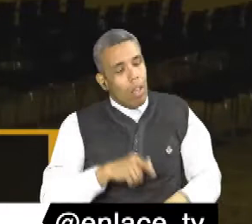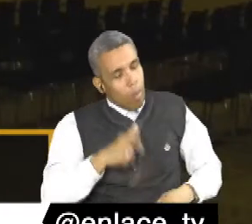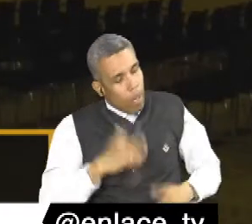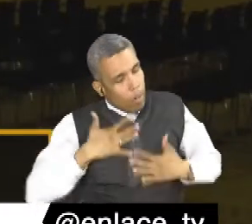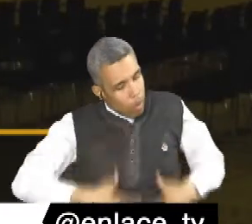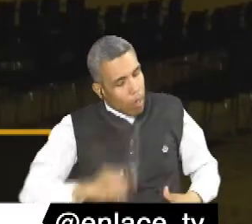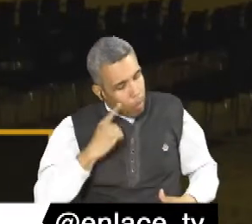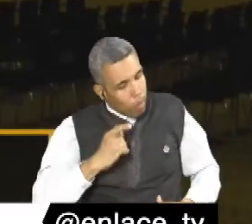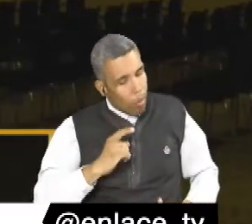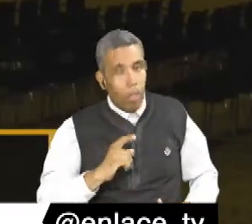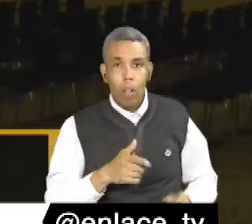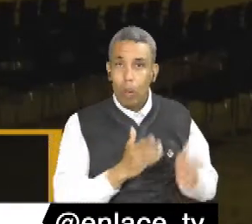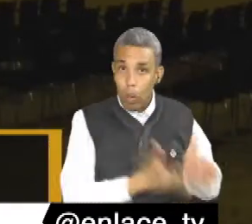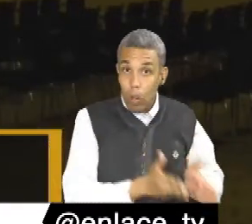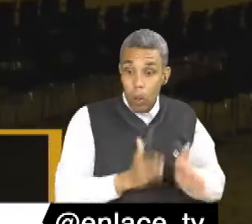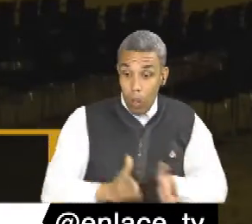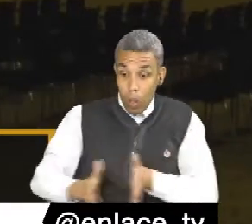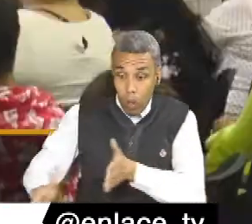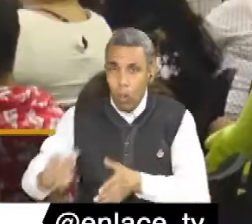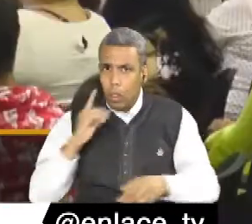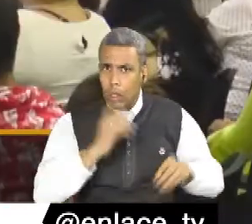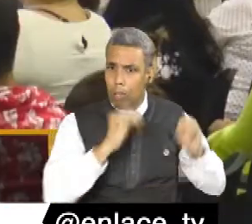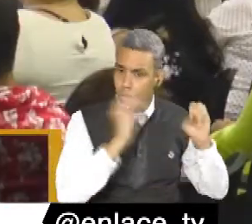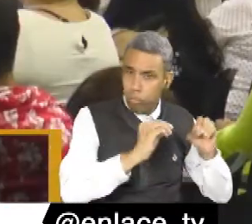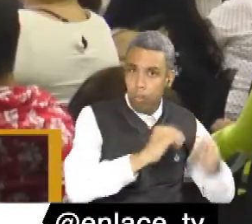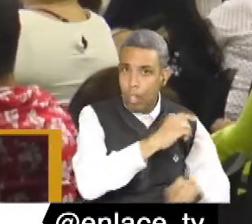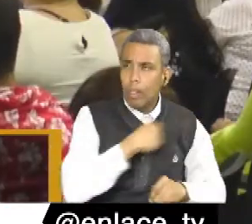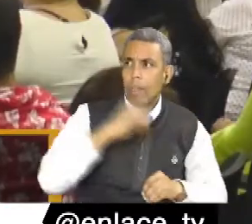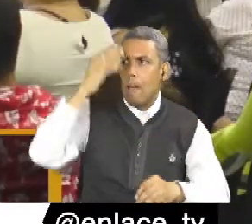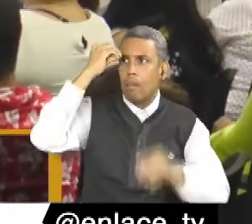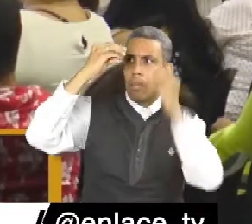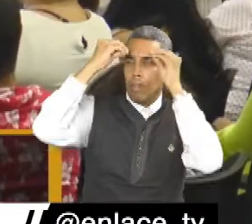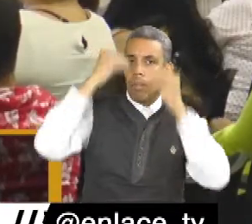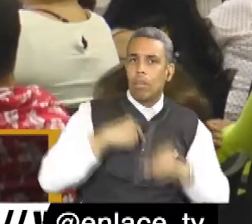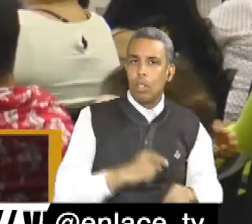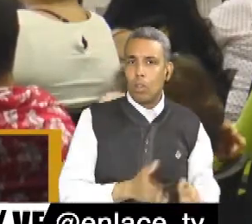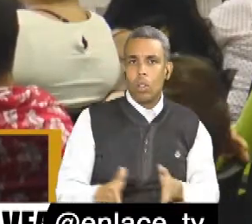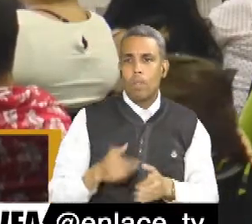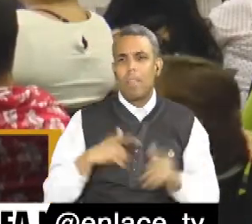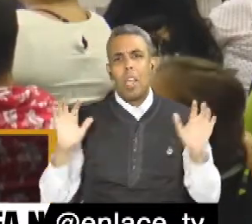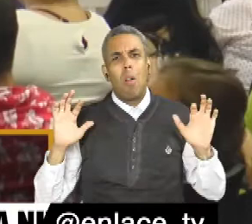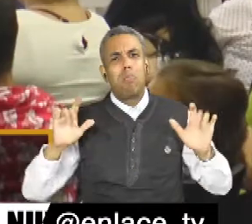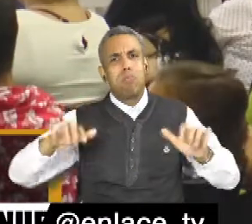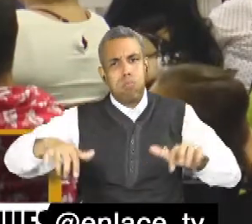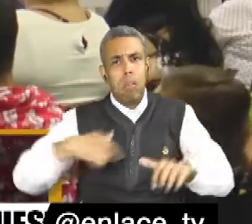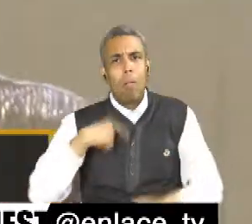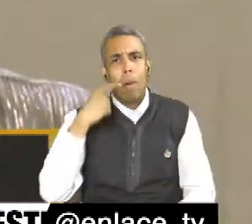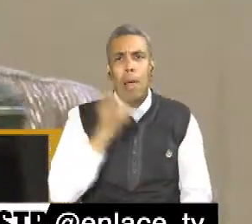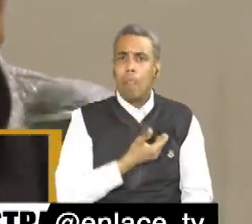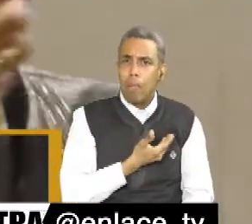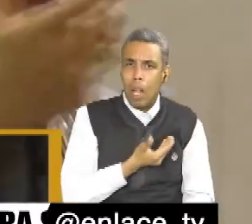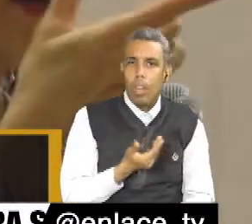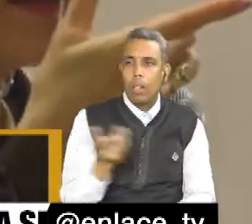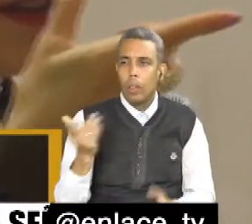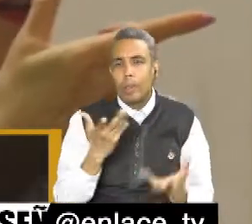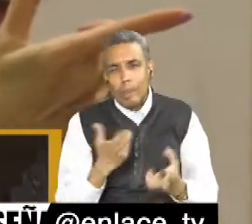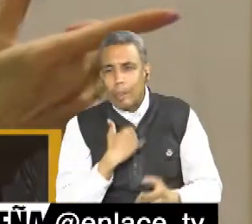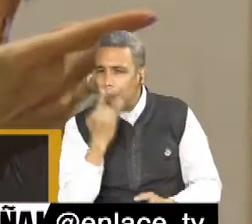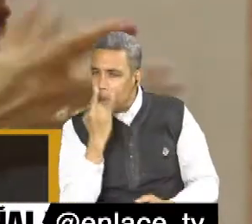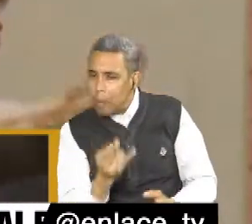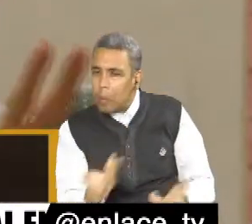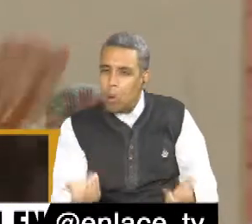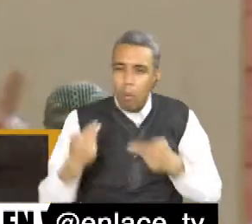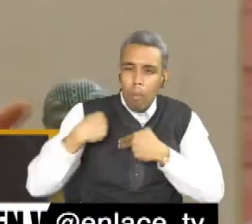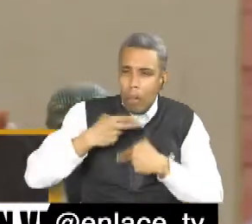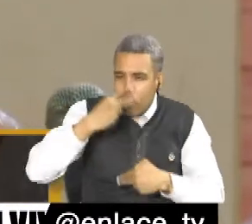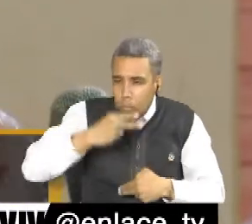quien se quiera organizar, pero la organización va a ser clave. La charla contó con amplia asistencia, especialmente de padres de familia interesada en conocer sobre su responsabilidad en